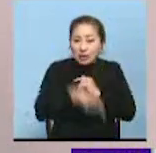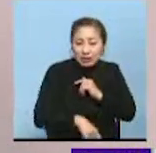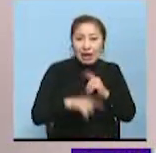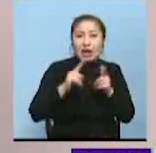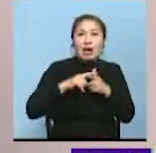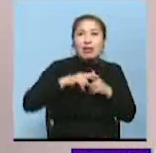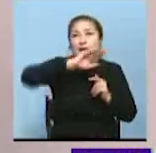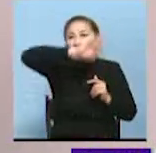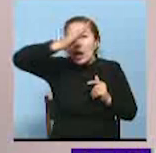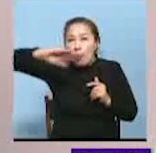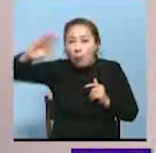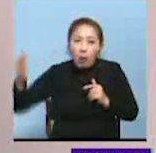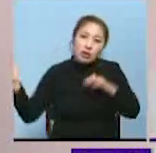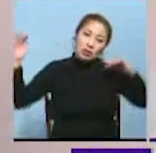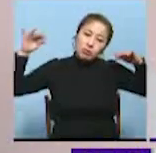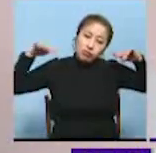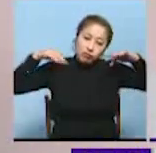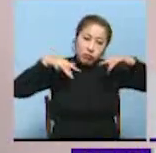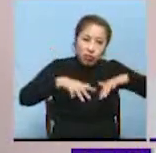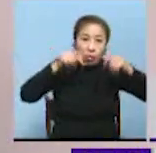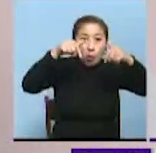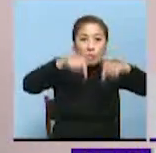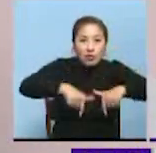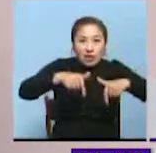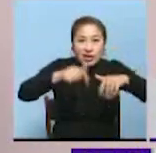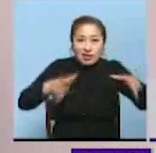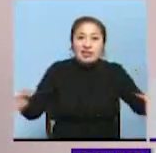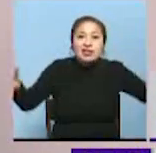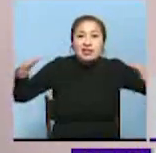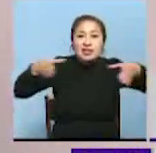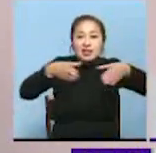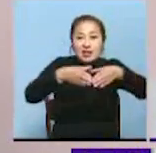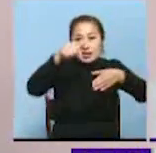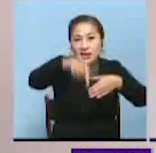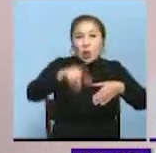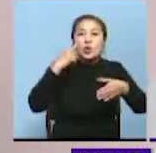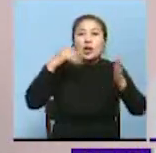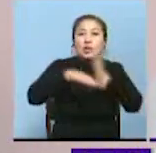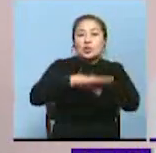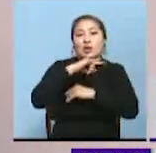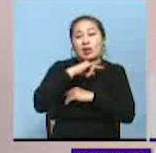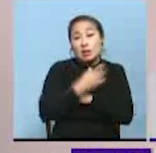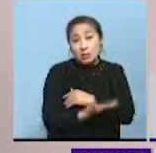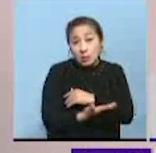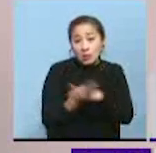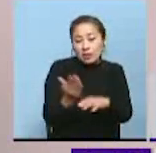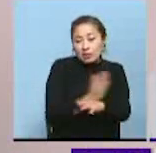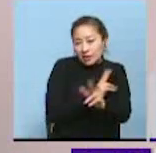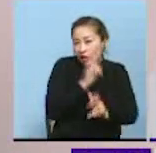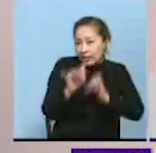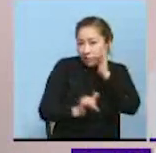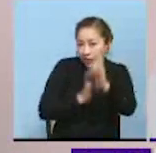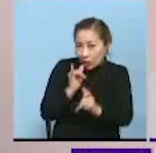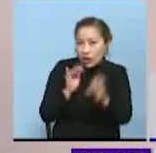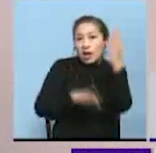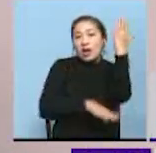los valles, de distintos departamentos, se dan cita en esta ciudad capital. Como decía recién Corina,